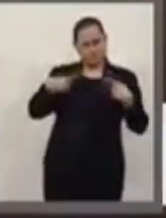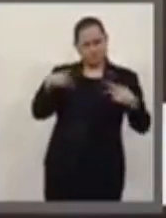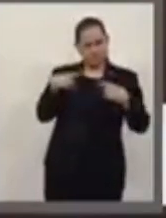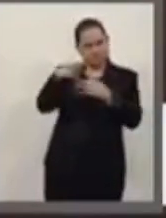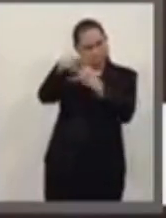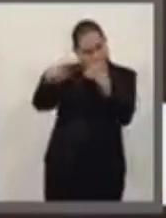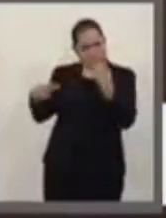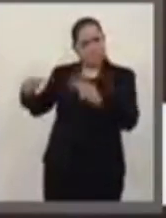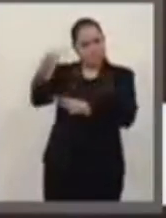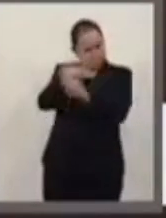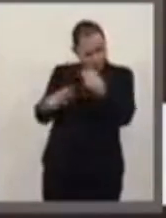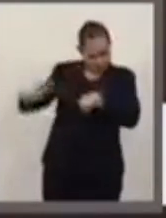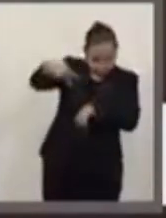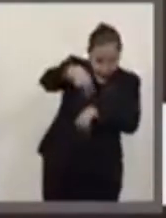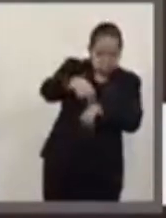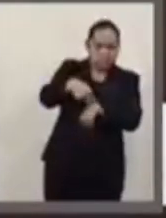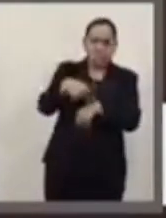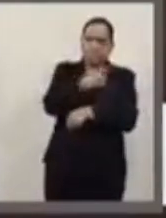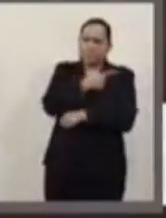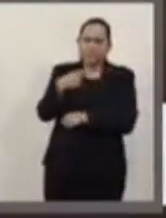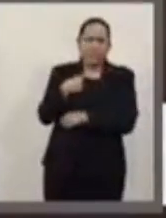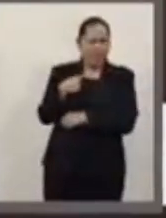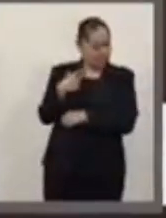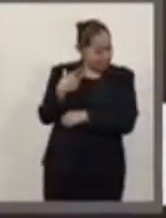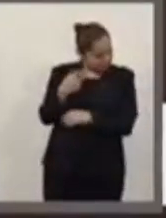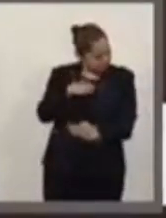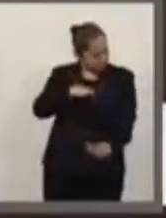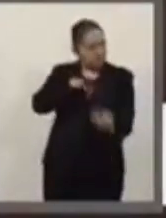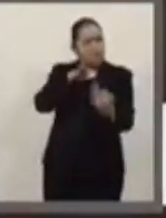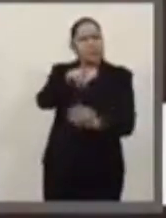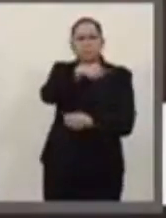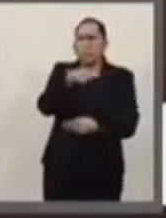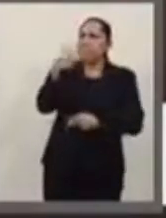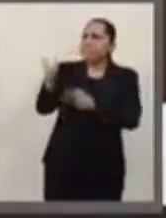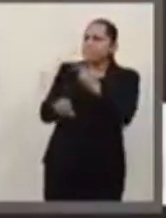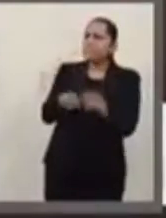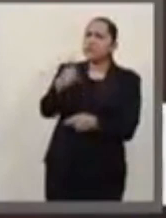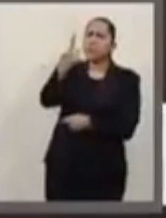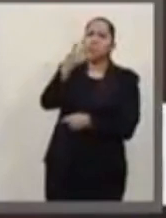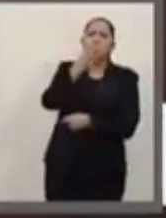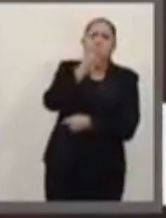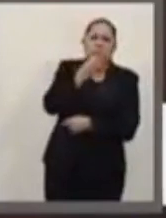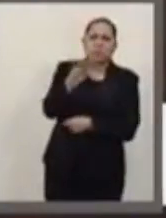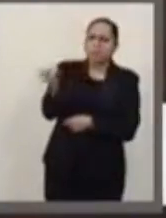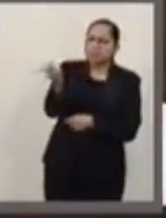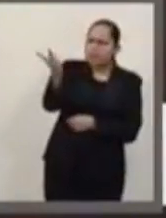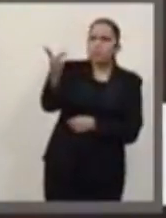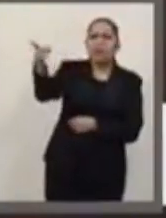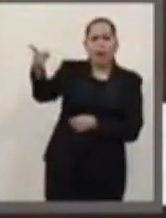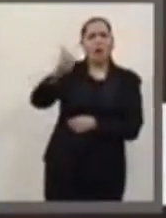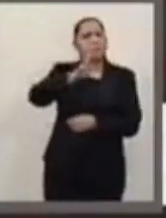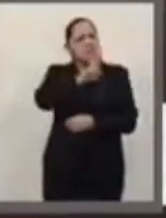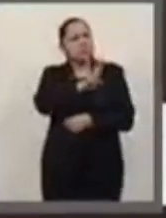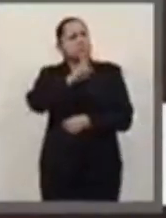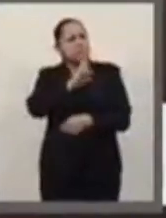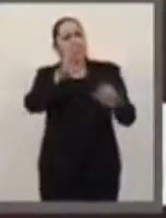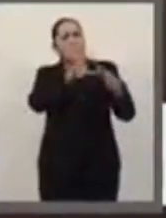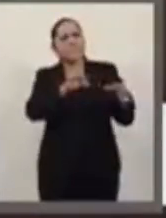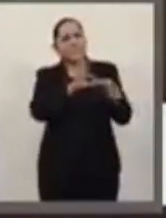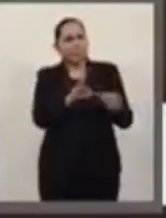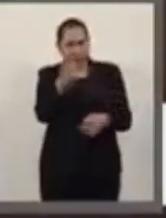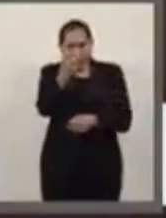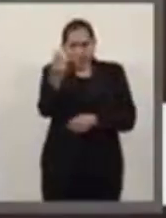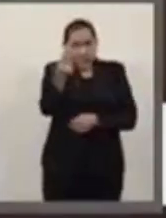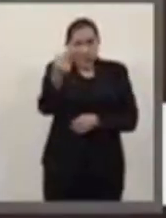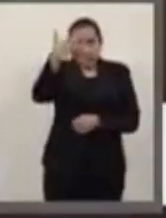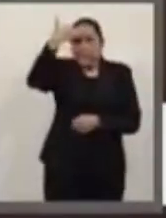que hablen todos. Preguntas de un minuto y respuestas de los funcionarios libres de tiempo. Vamos a saber y a desahogar